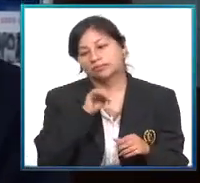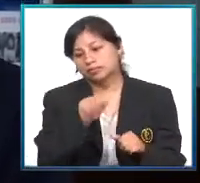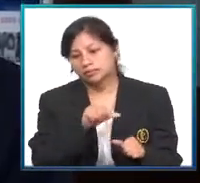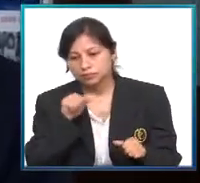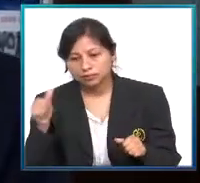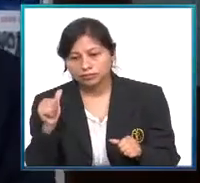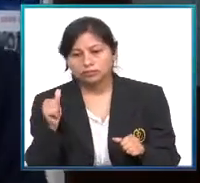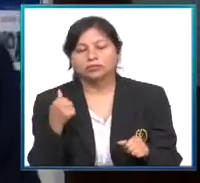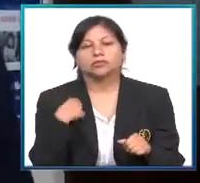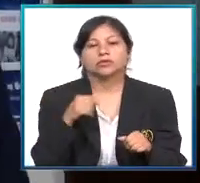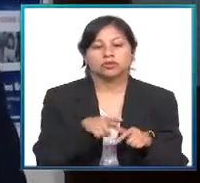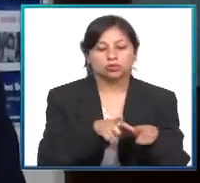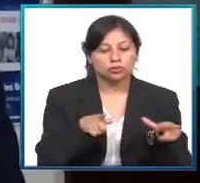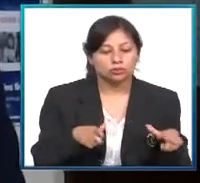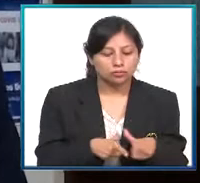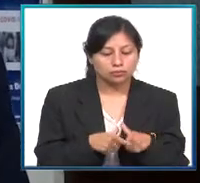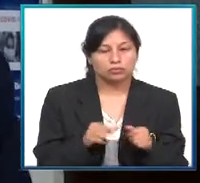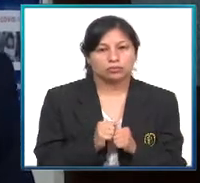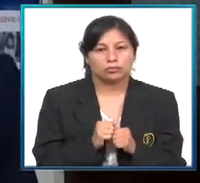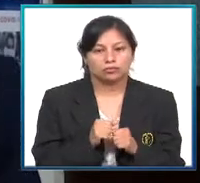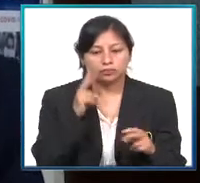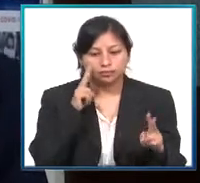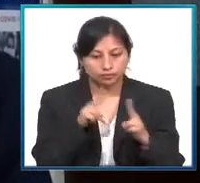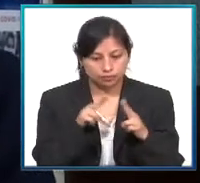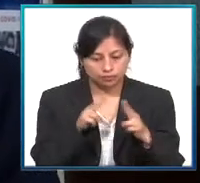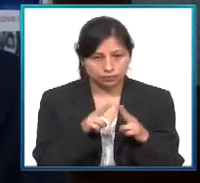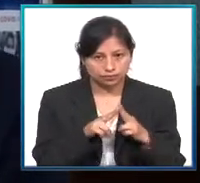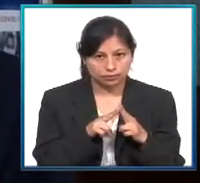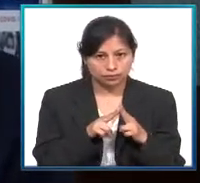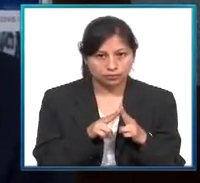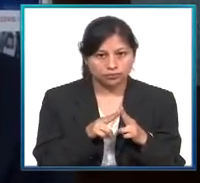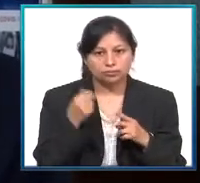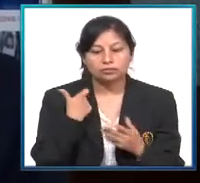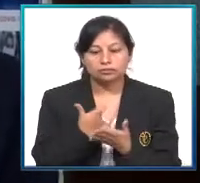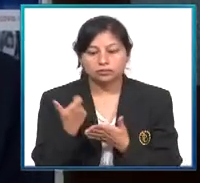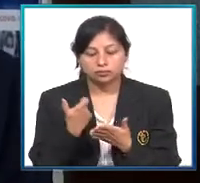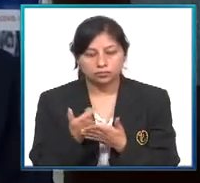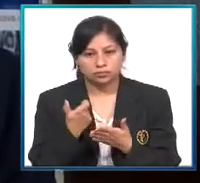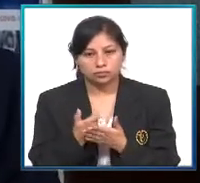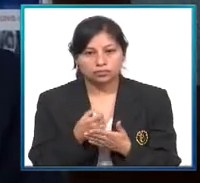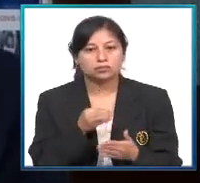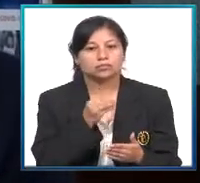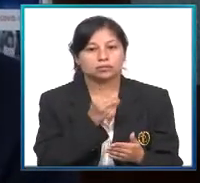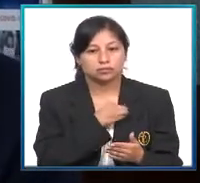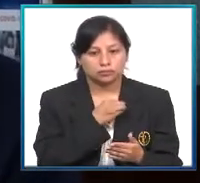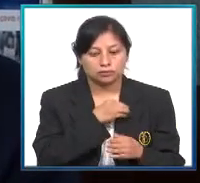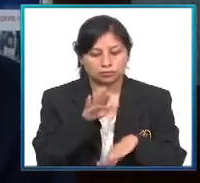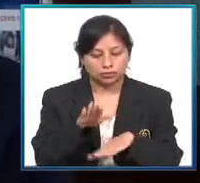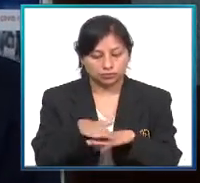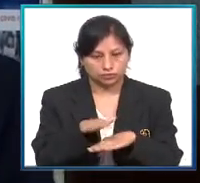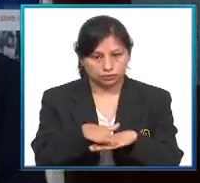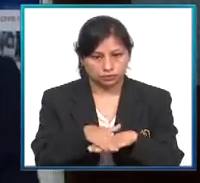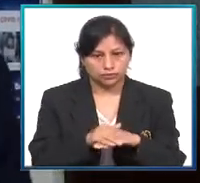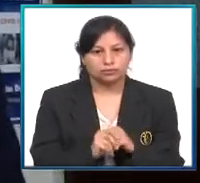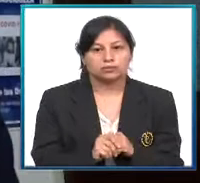algunas unidades para conocer acerca del presupuesto que ellos están